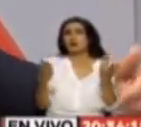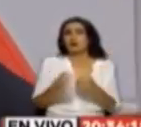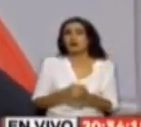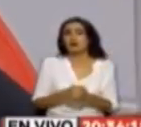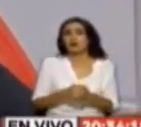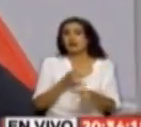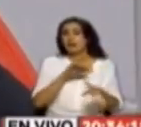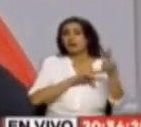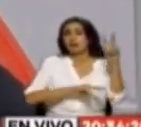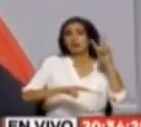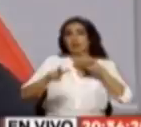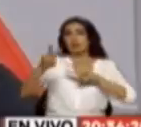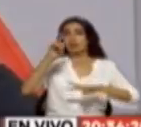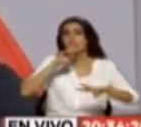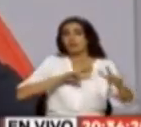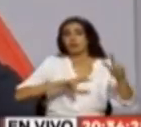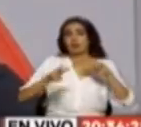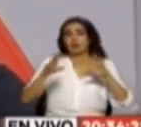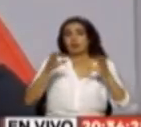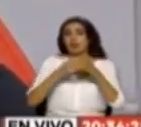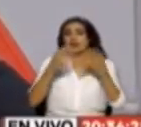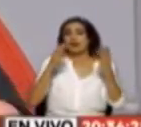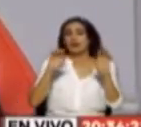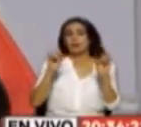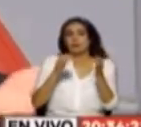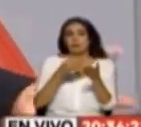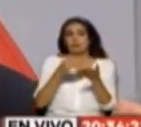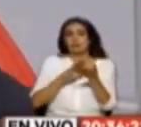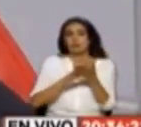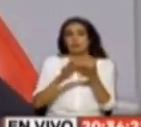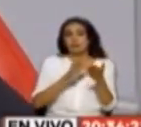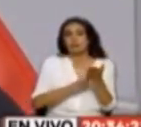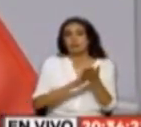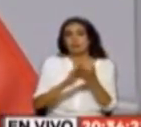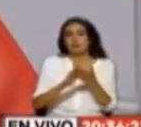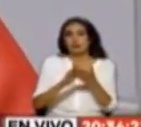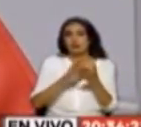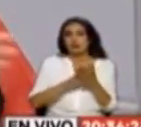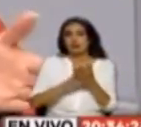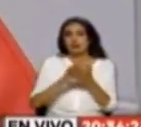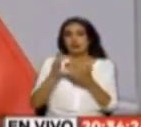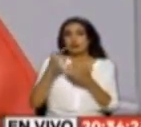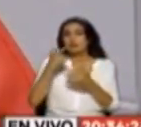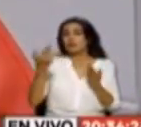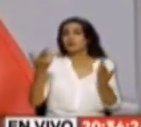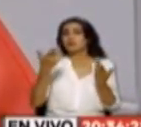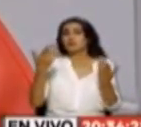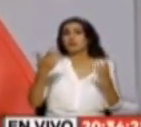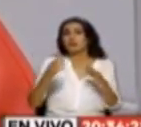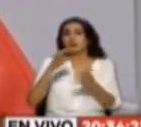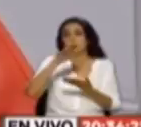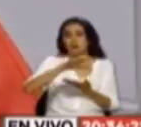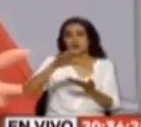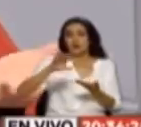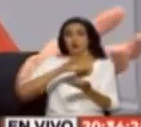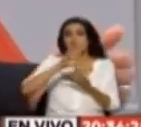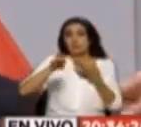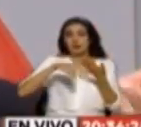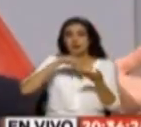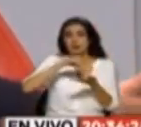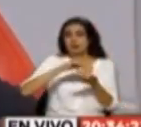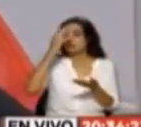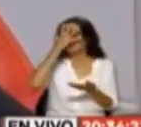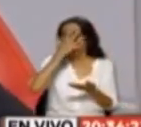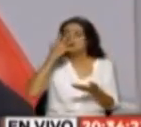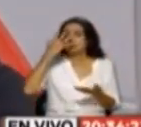revisión, y seguramente ya en los próximos días el propio presidente anuncia, sobre todo para las provincias de Manabí y Esmeraldas,